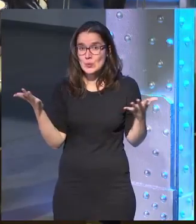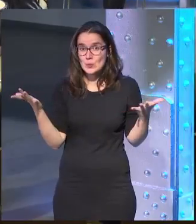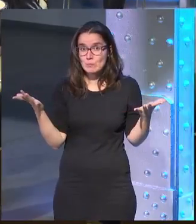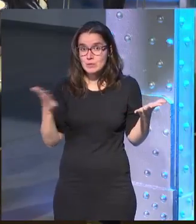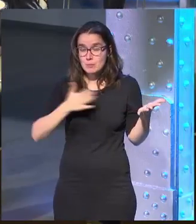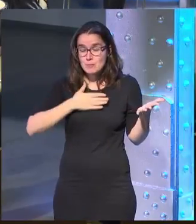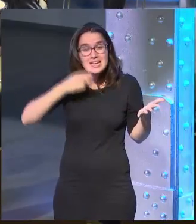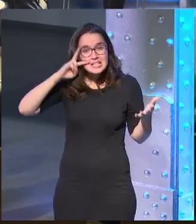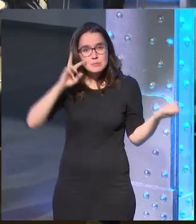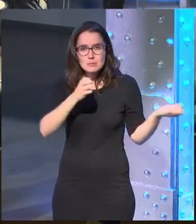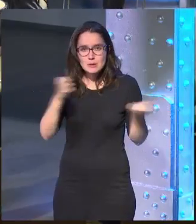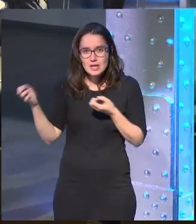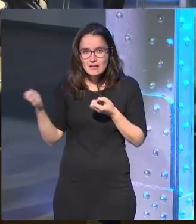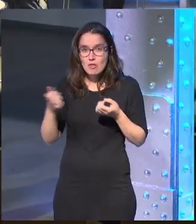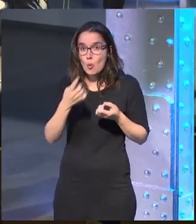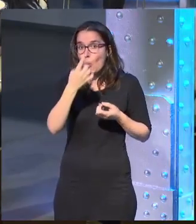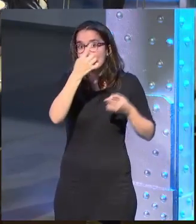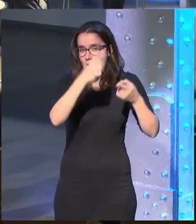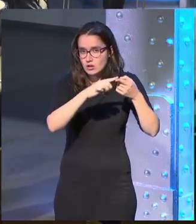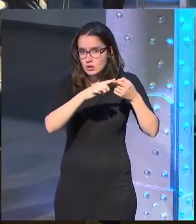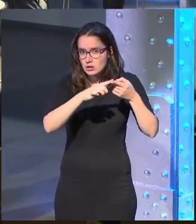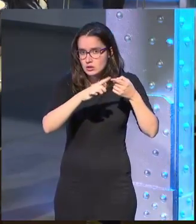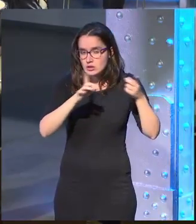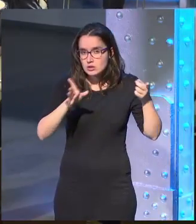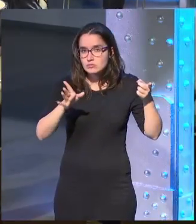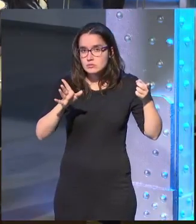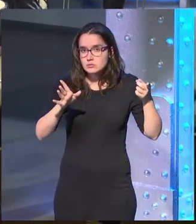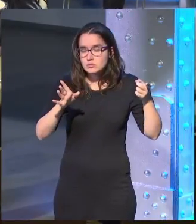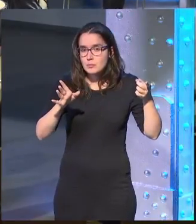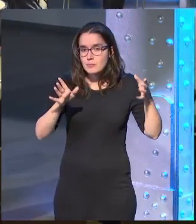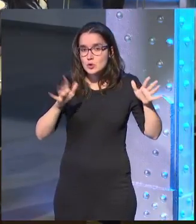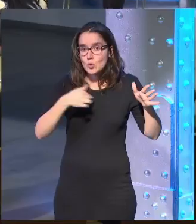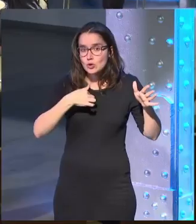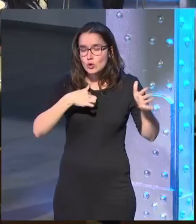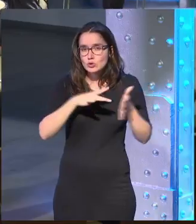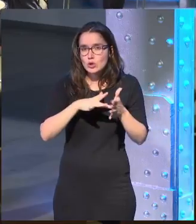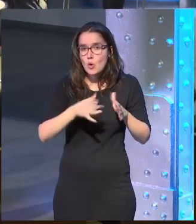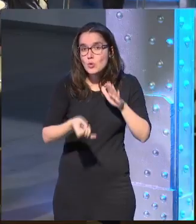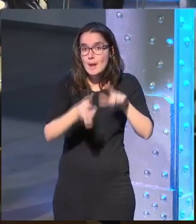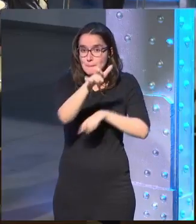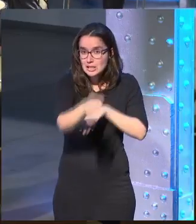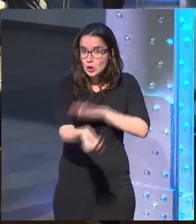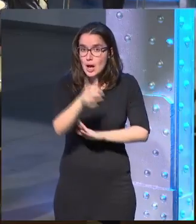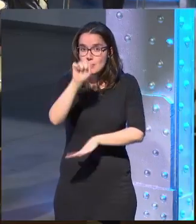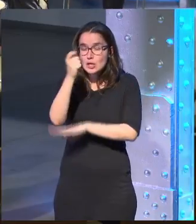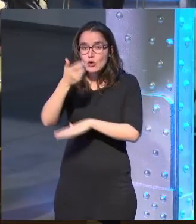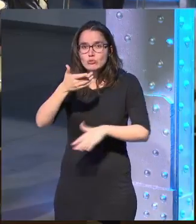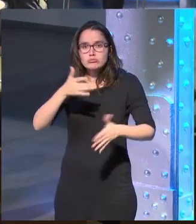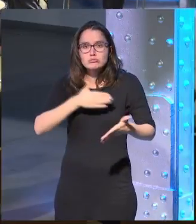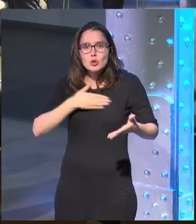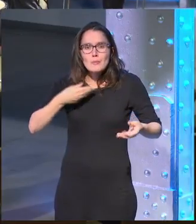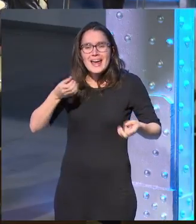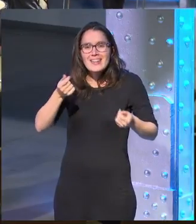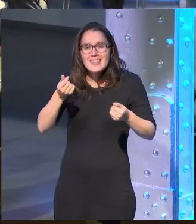y en mi especialidad, en una de mis especialidades, que es el Venture Capital. Cuando yo veo a un emprendedor, ¿cómo me gustaría que fuera